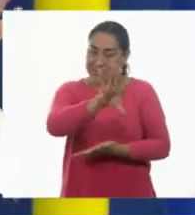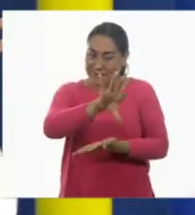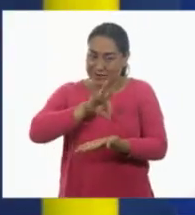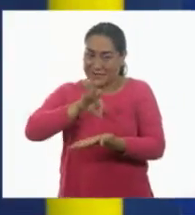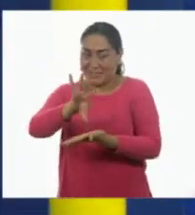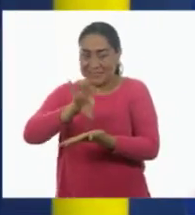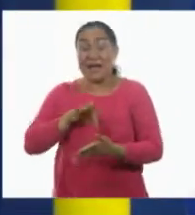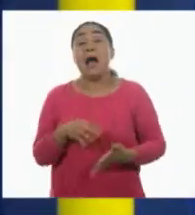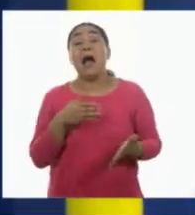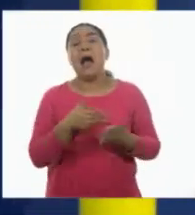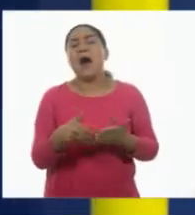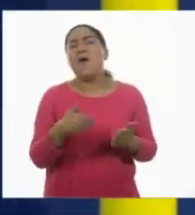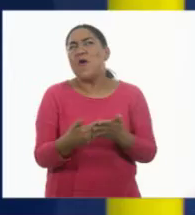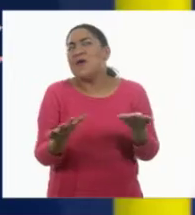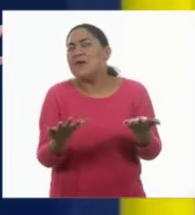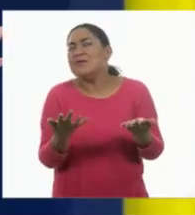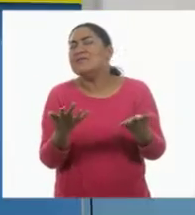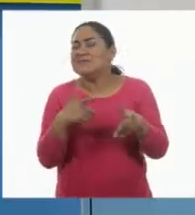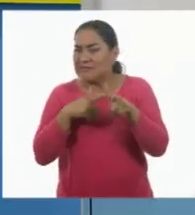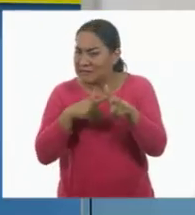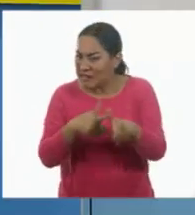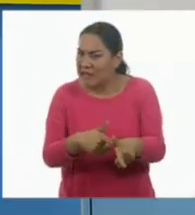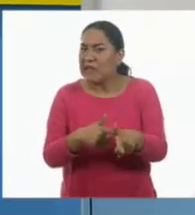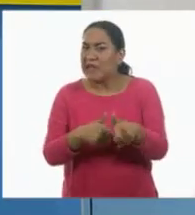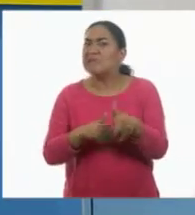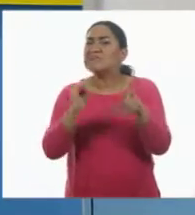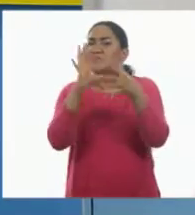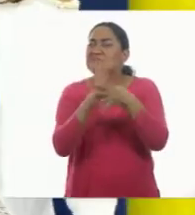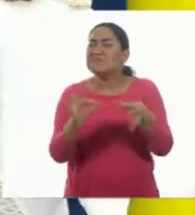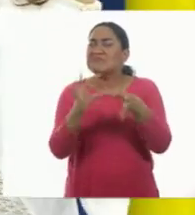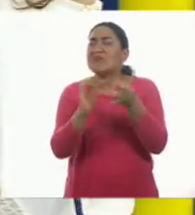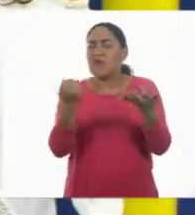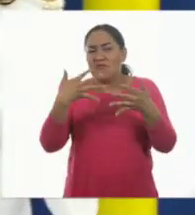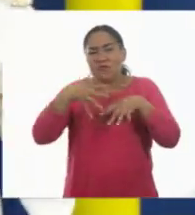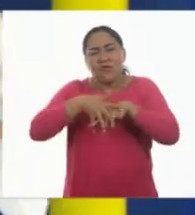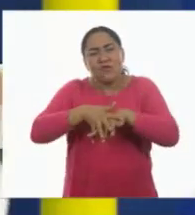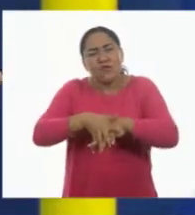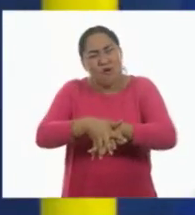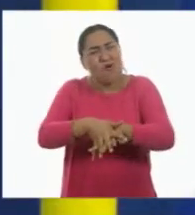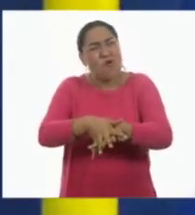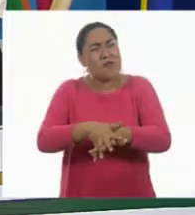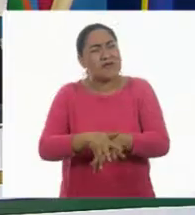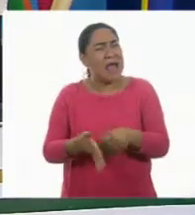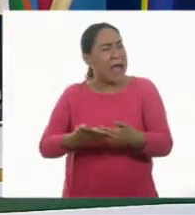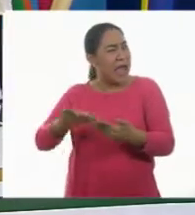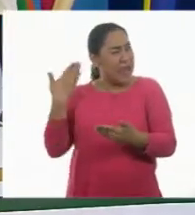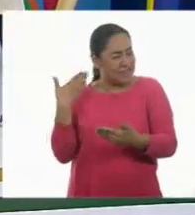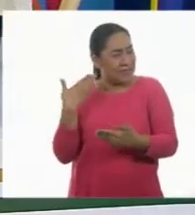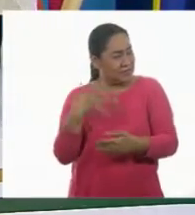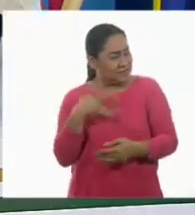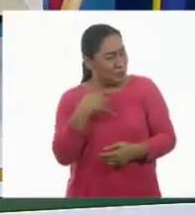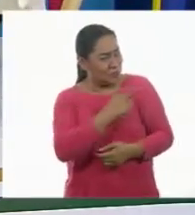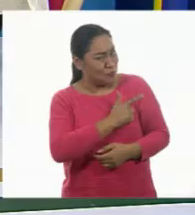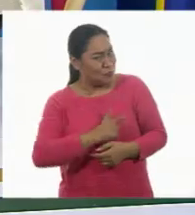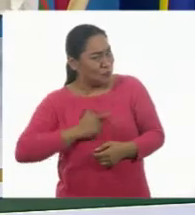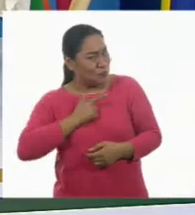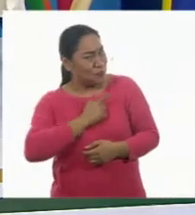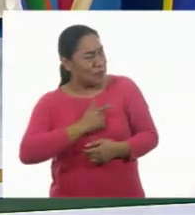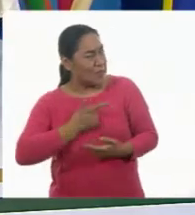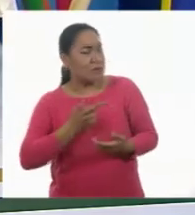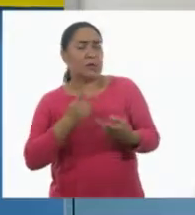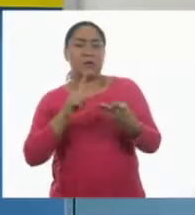seguir trabajando con las fusiones. Perfecto. ¿Te gustó trabajar con fusiones la vez Me pasada? encantó. Oye, ¿te gustó trabajar con